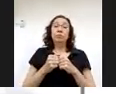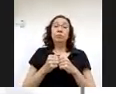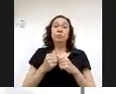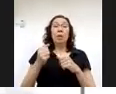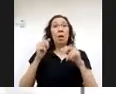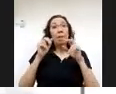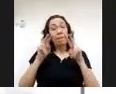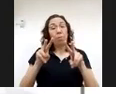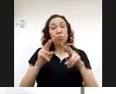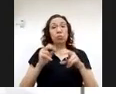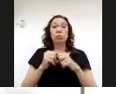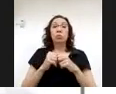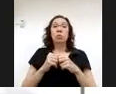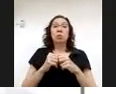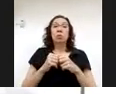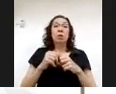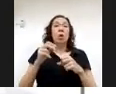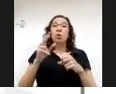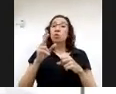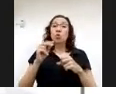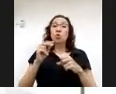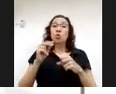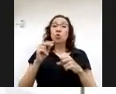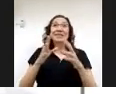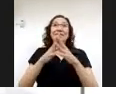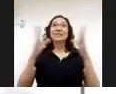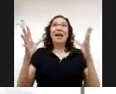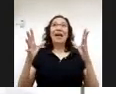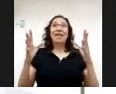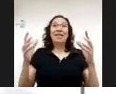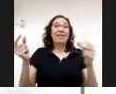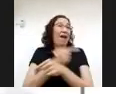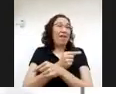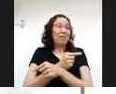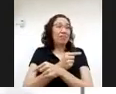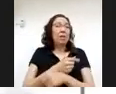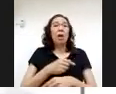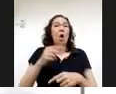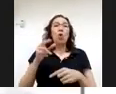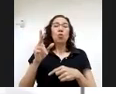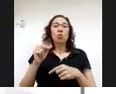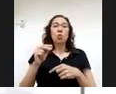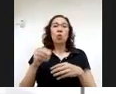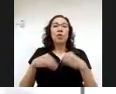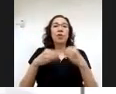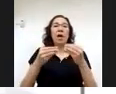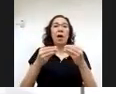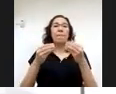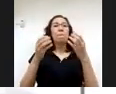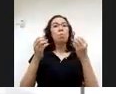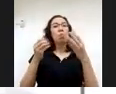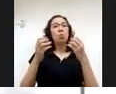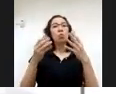hecho ver que no es tan severa, que no da tantos